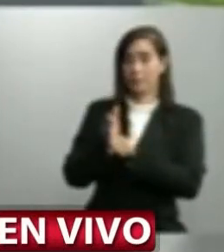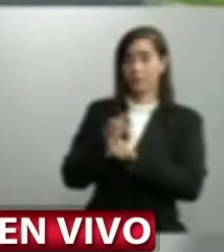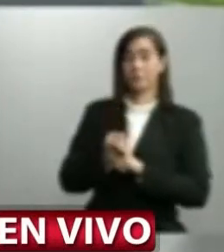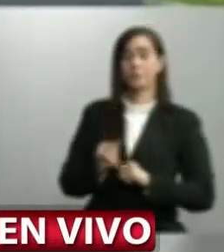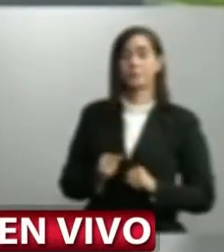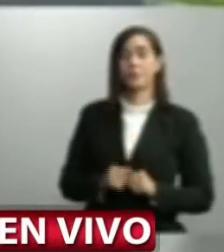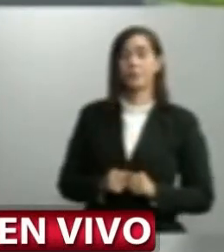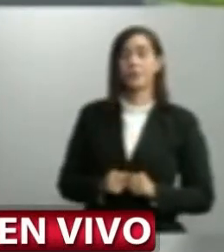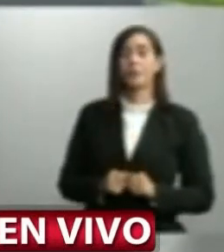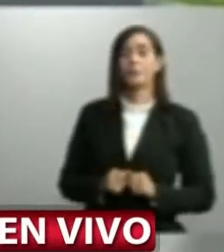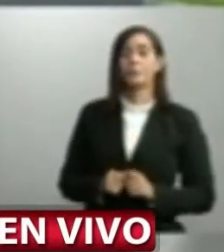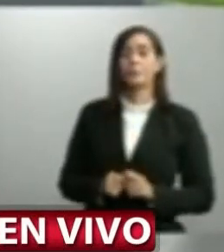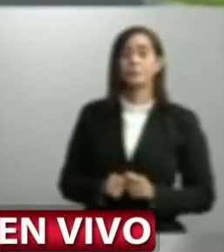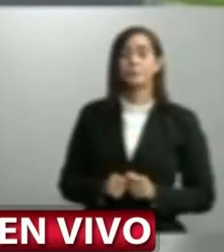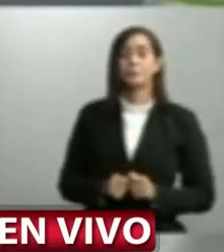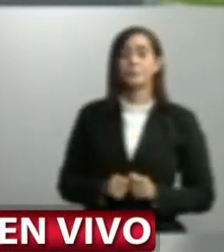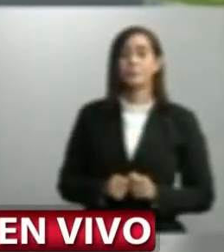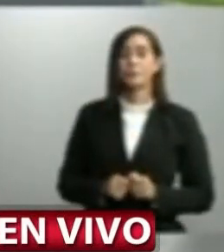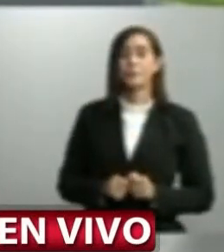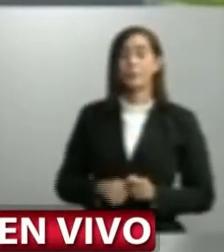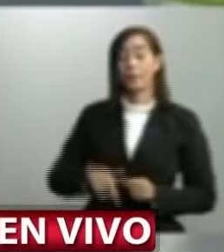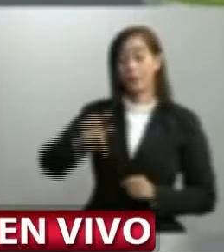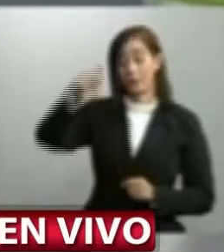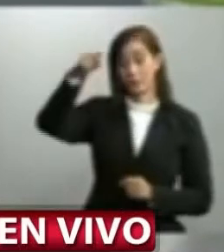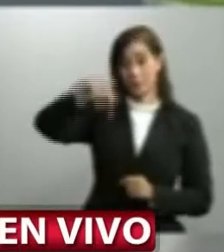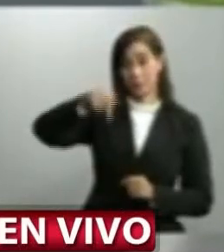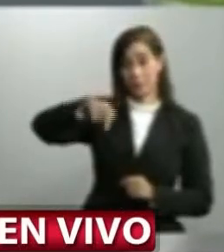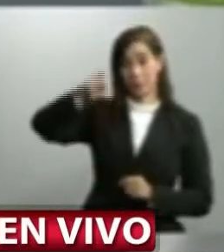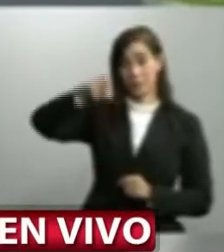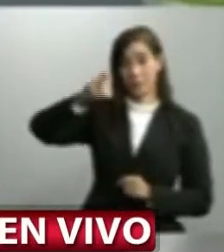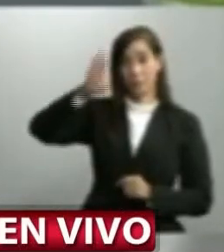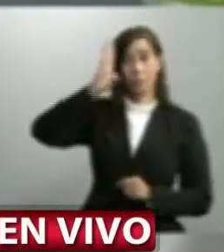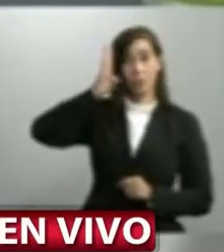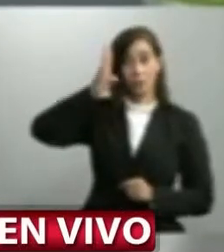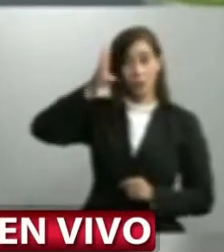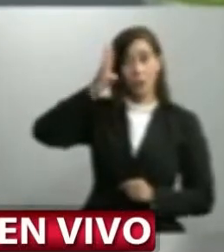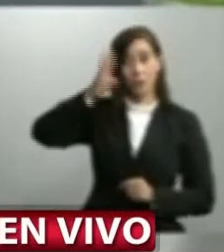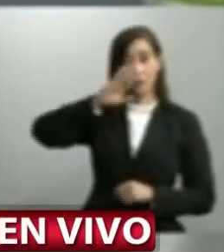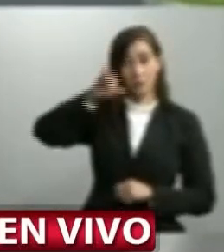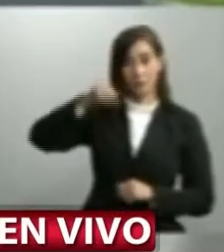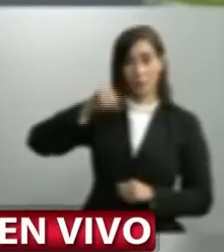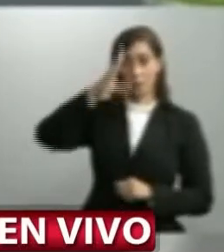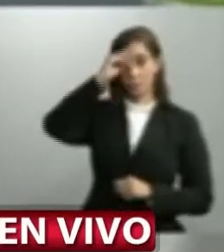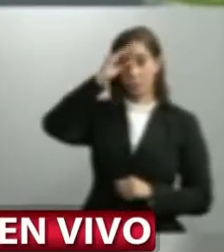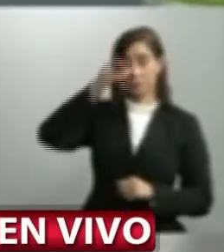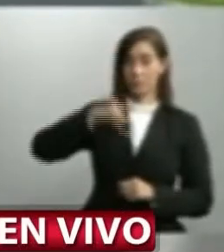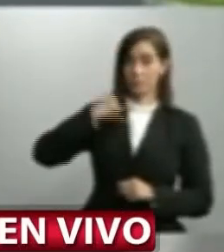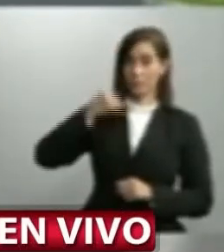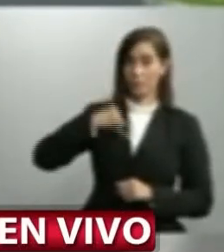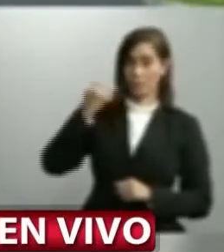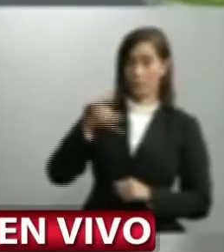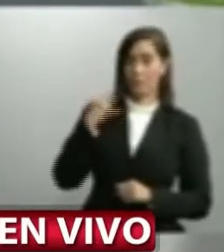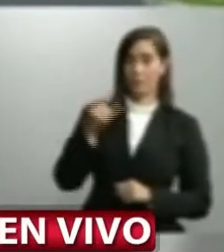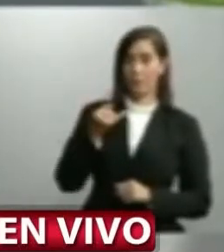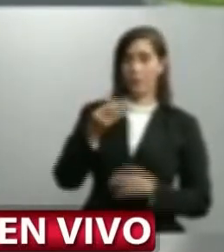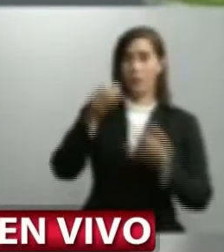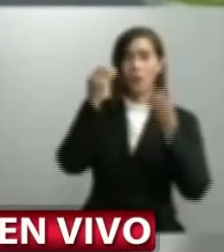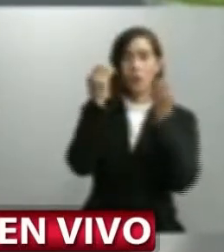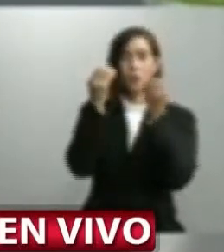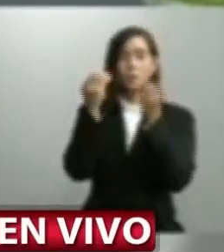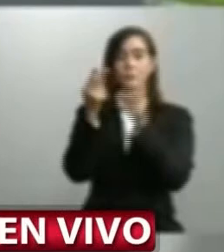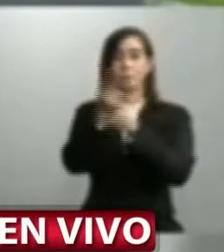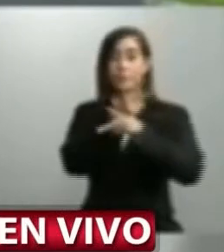COVID-19. De manera que aquí tenemos que poner atención a nuestros jóvenes en la medida de cómo van a